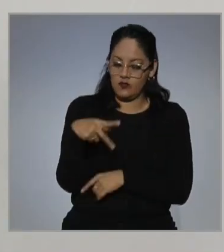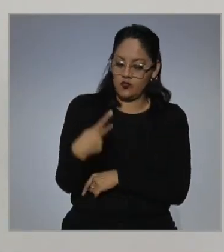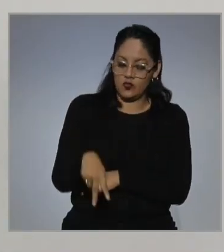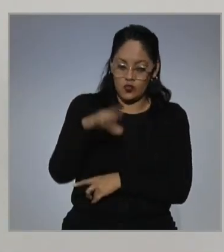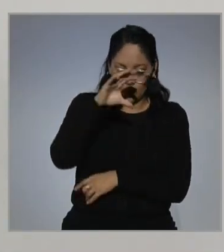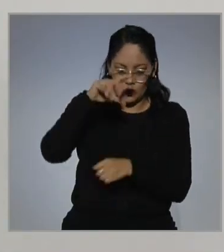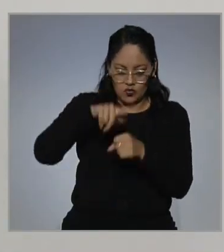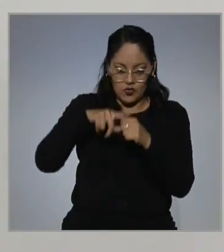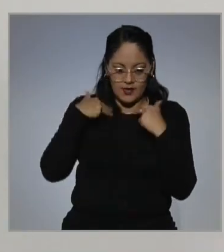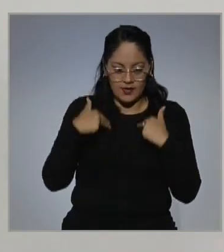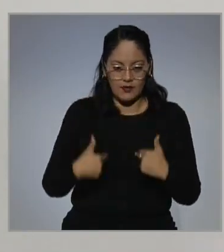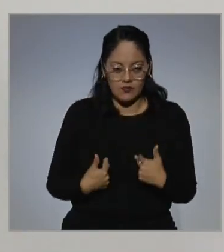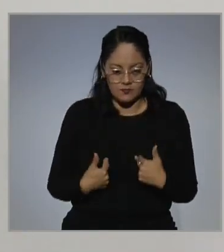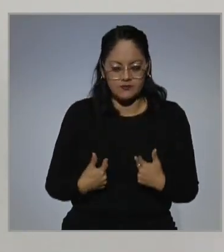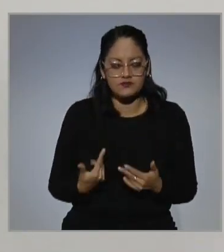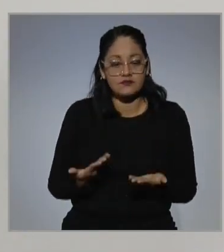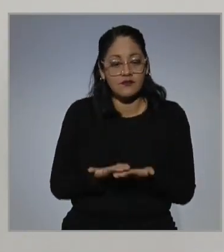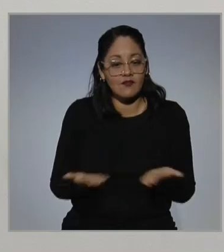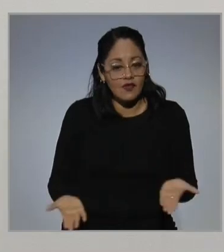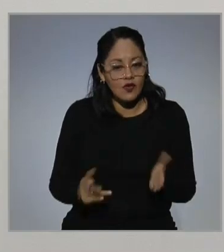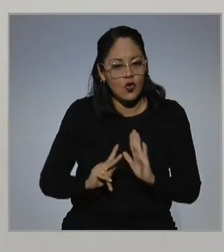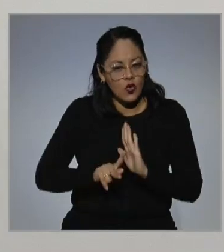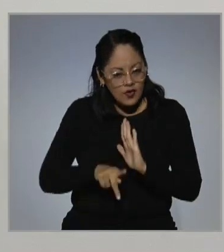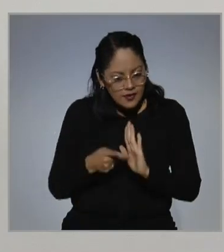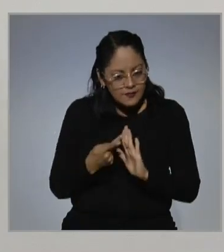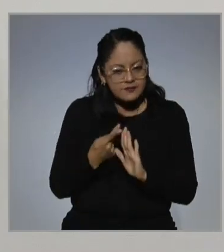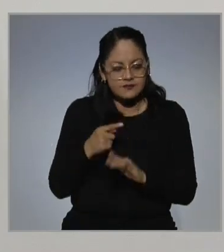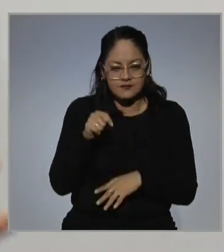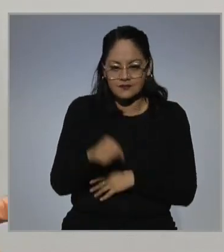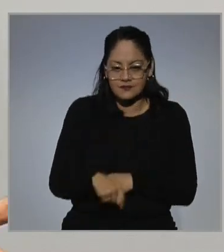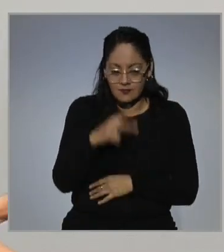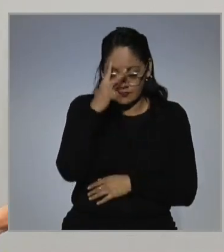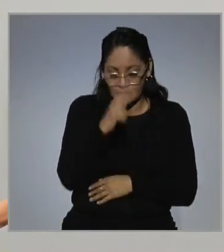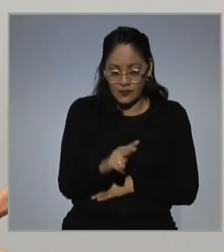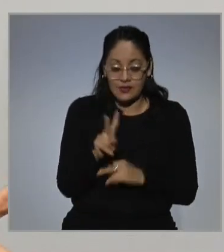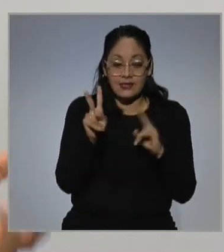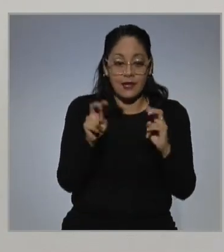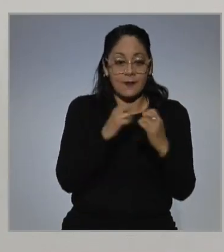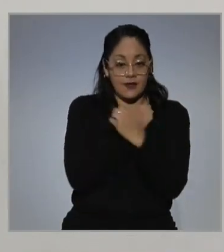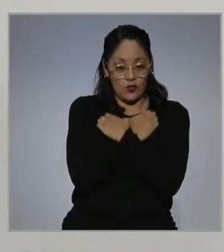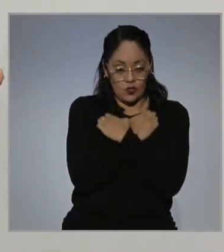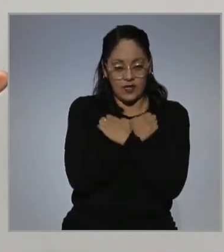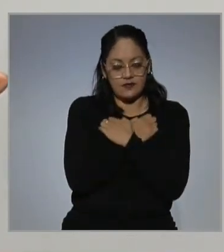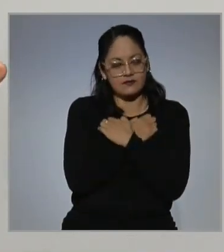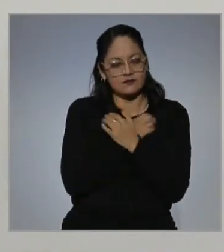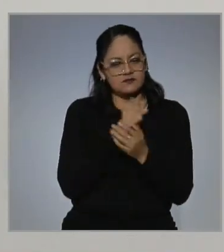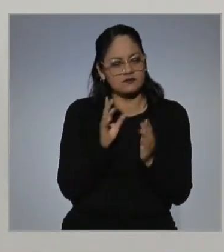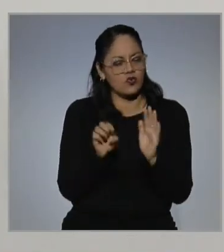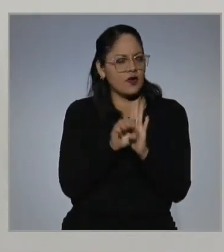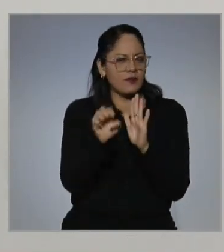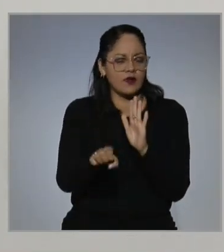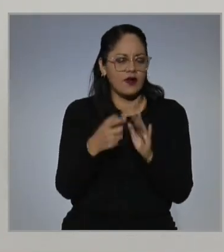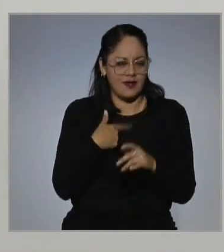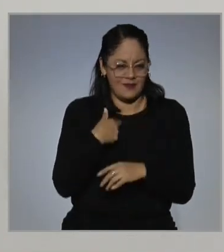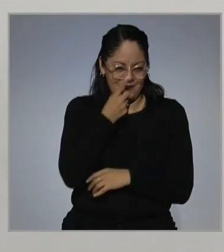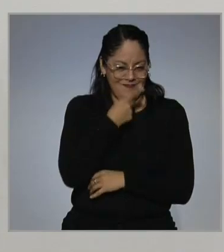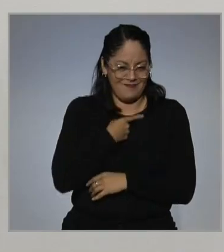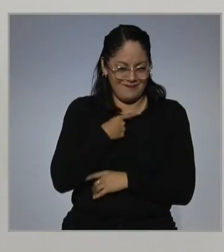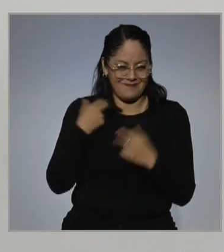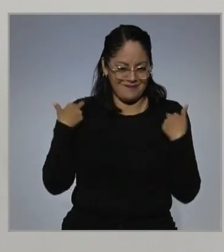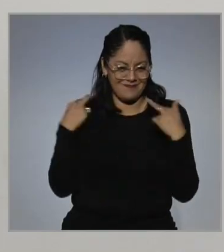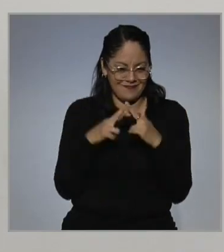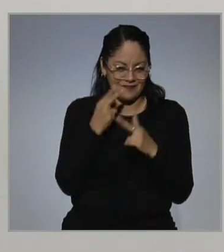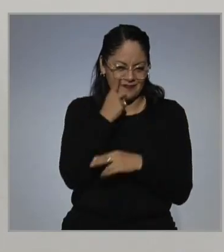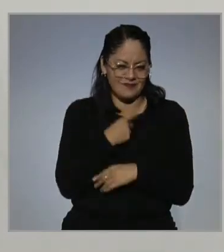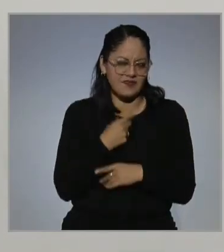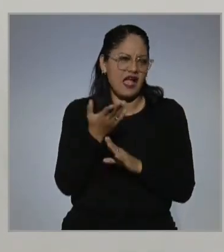de la humanidad, es que se ha estado reforzando, al menos en el ámbito educativo, ¿no? De pronto, a mí me decía una maestra, es que antes no